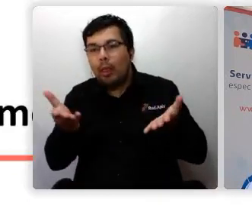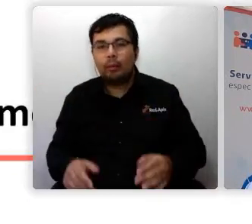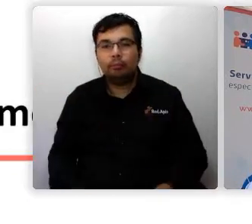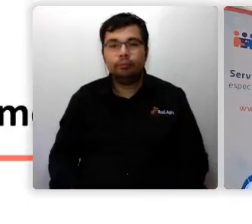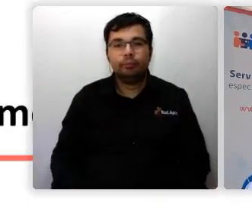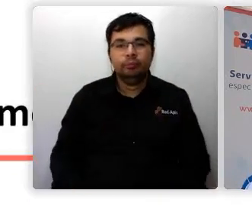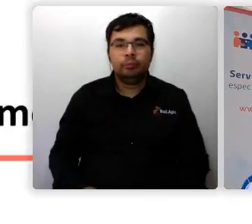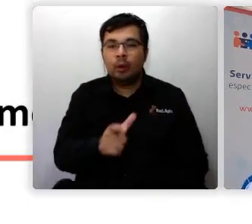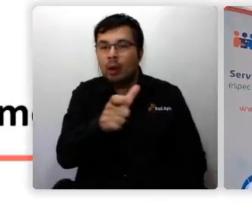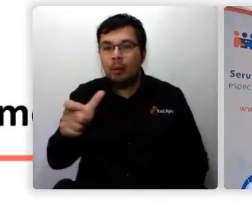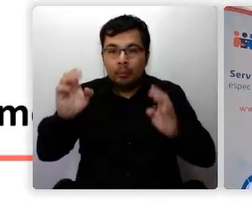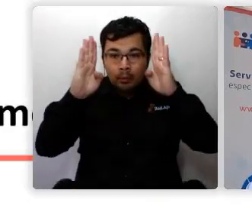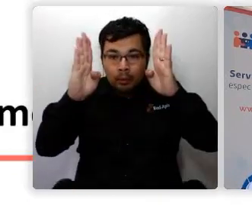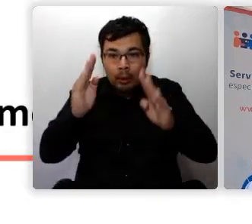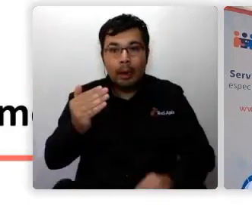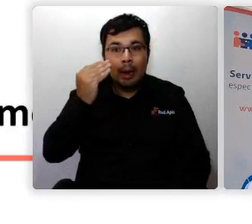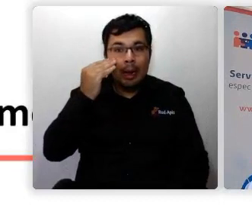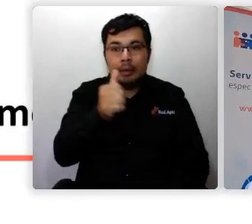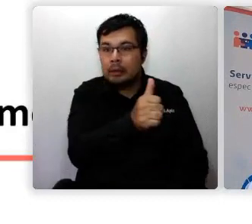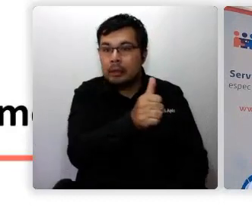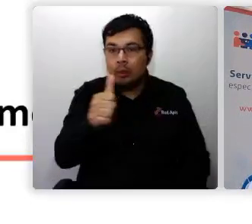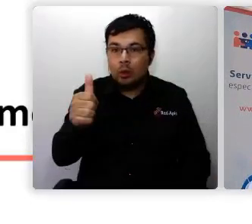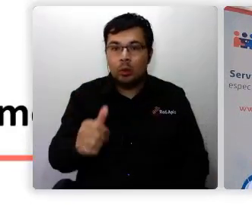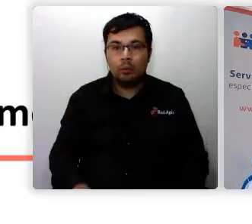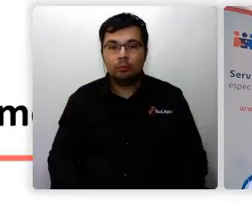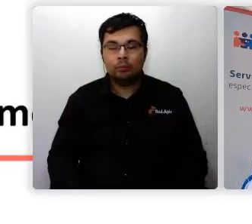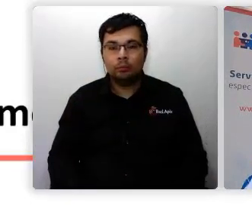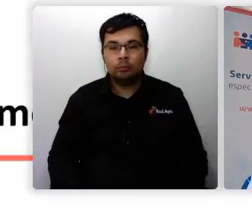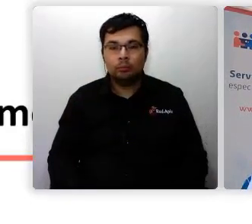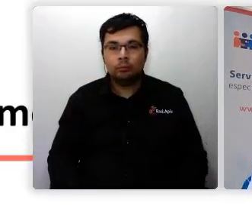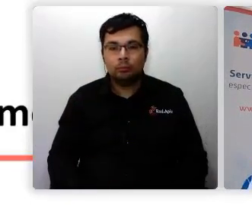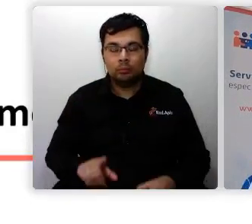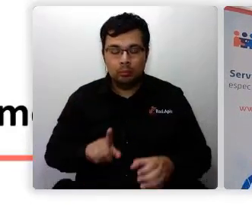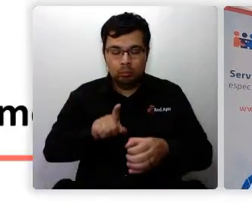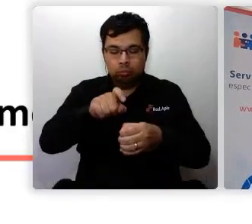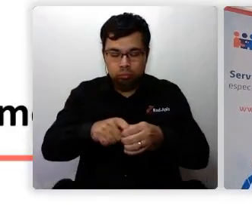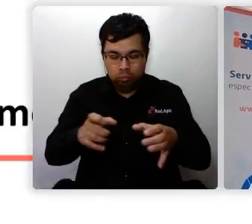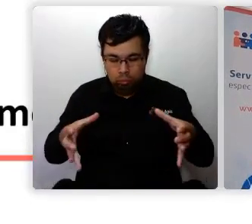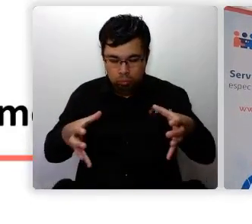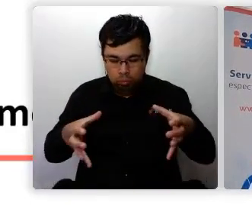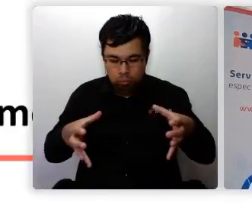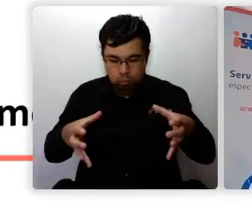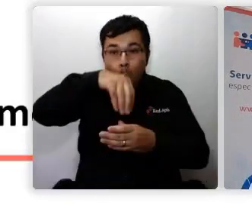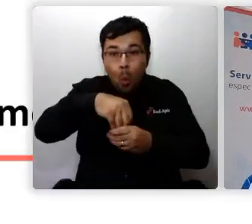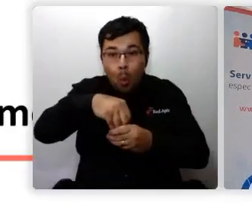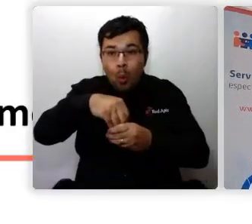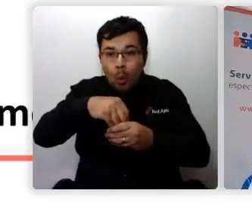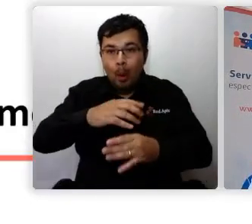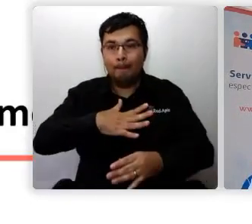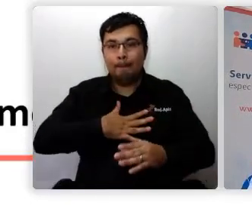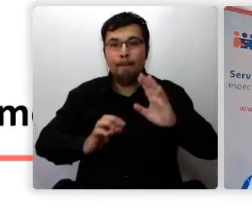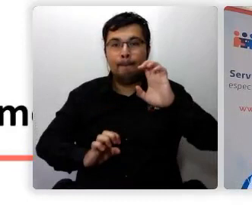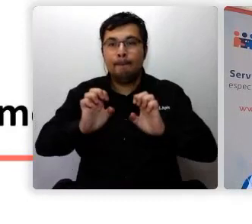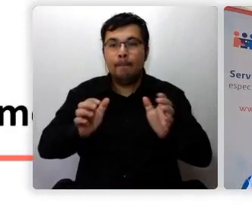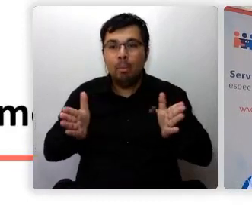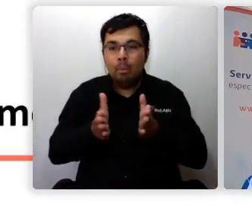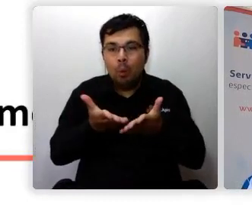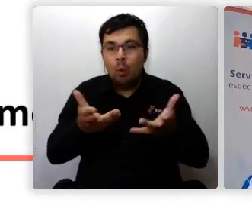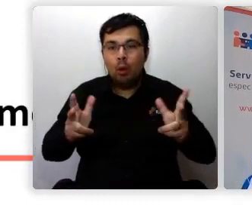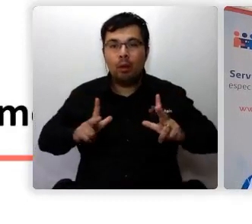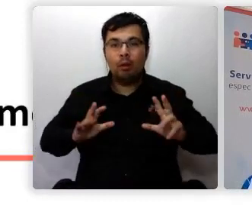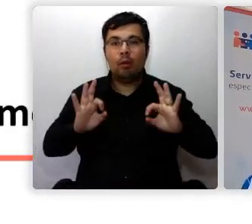los que están escuchando, casi todos pertenecen al segmento MIPYMES, están formalizados, por lo tanto tienen que actuar